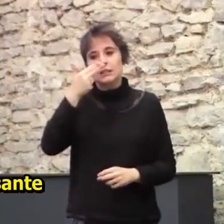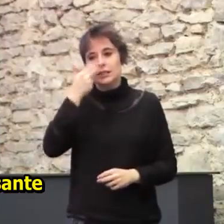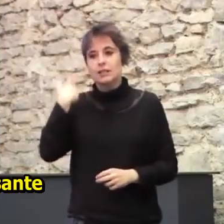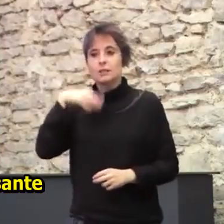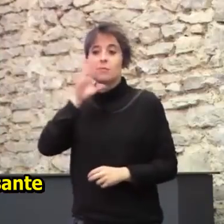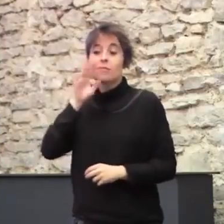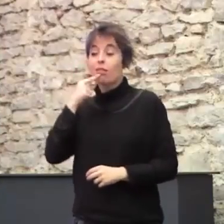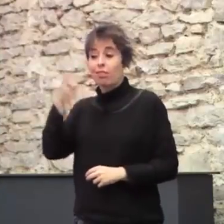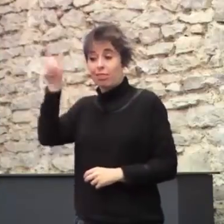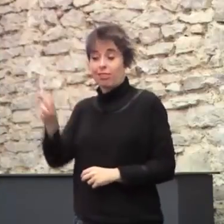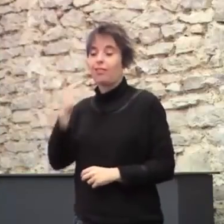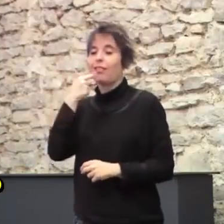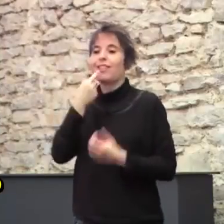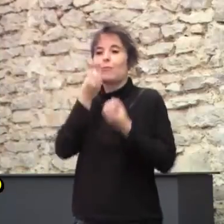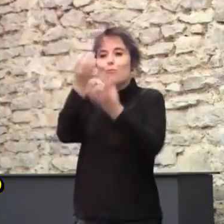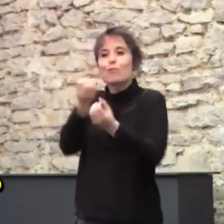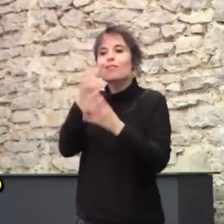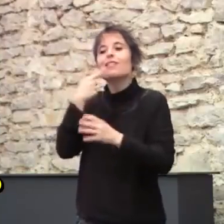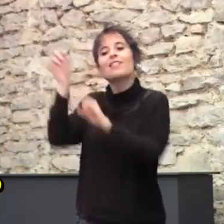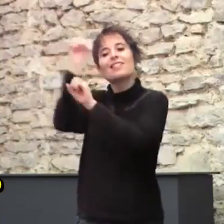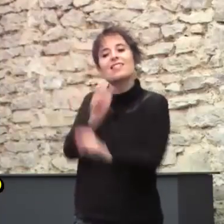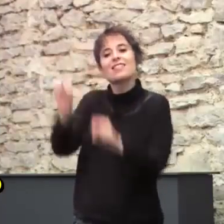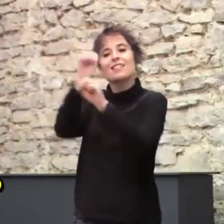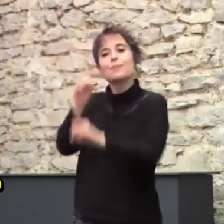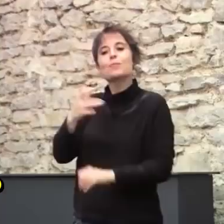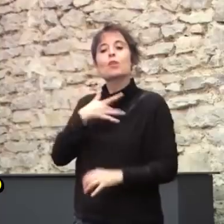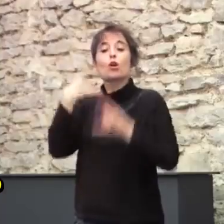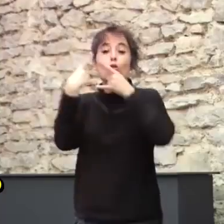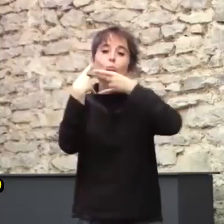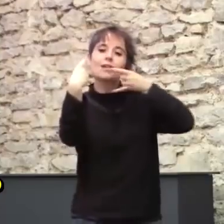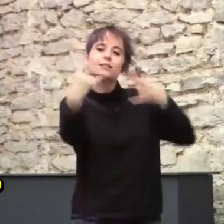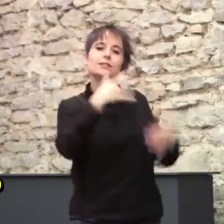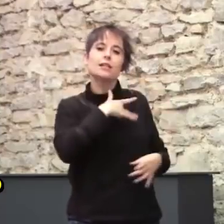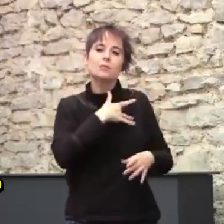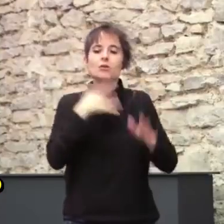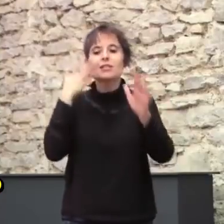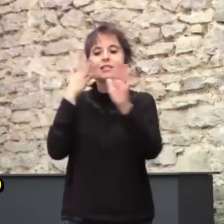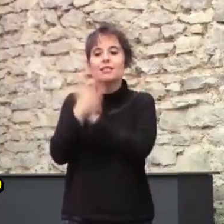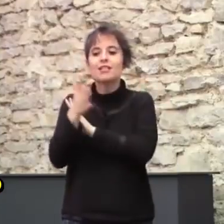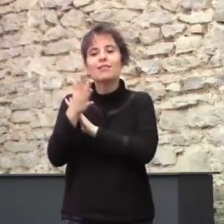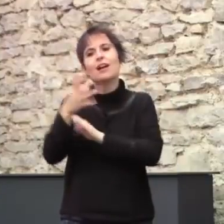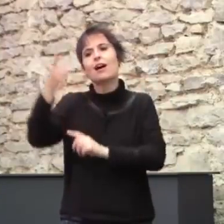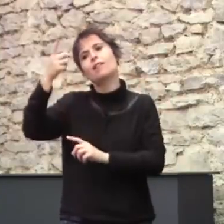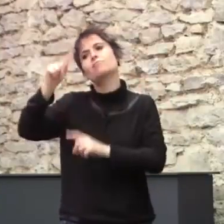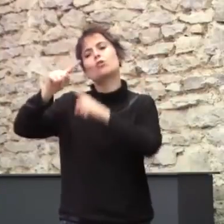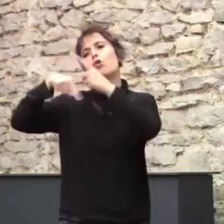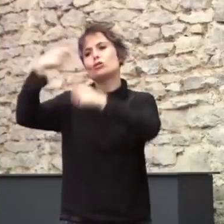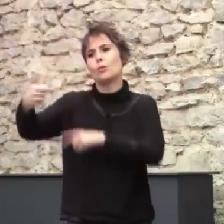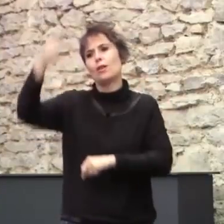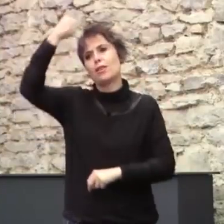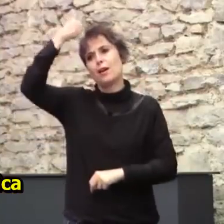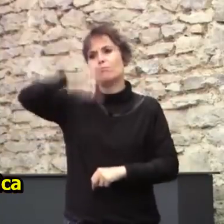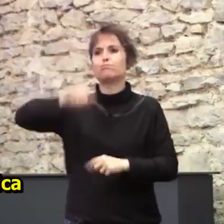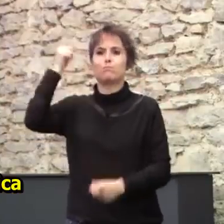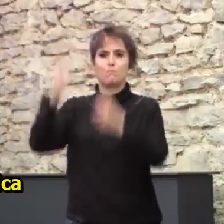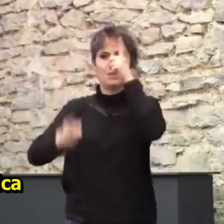que comentaba ella, que defiende que el romanticismo es el producto del patriarcado, que juega un papel